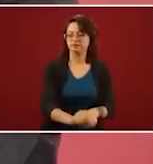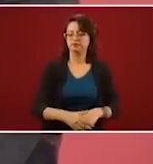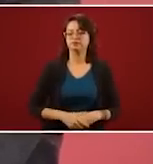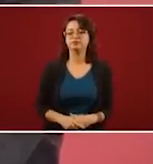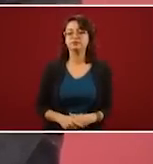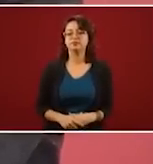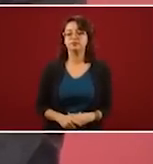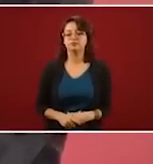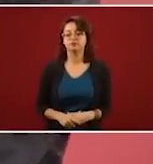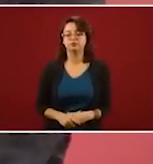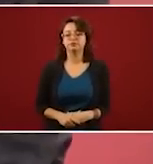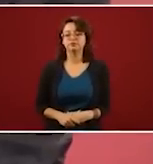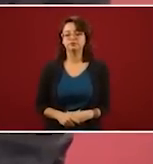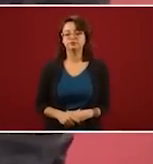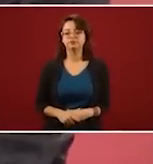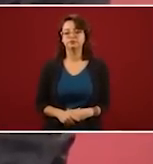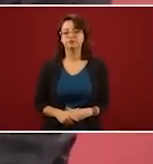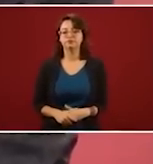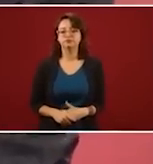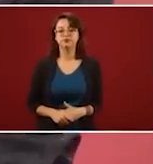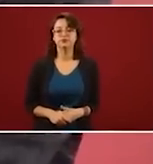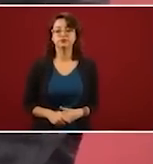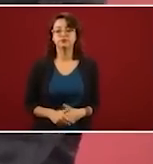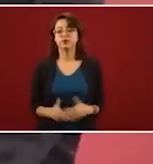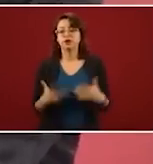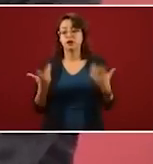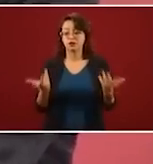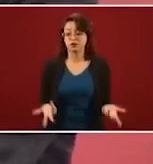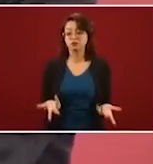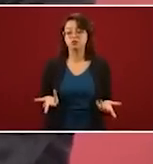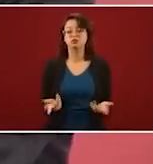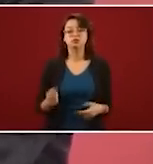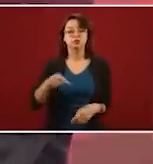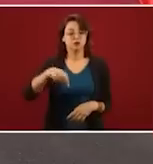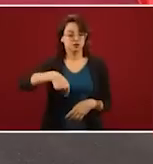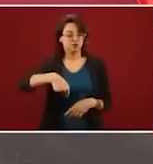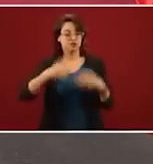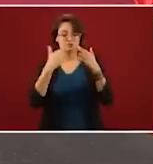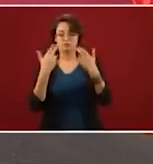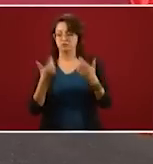Entonces, terminando aquí, el